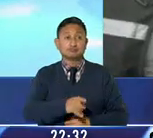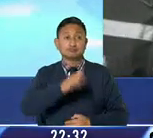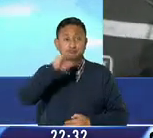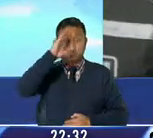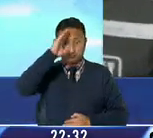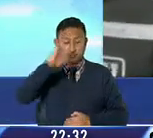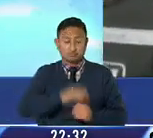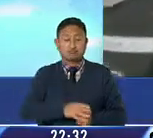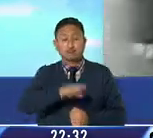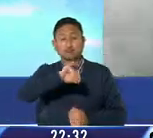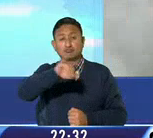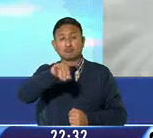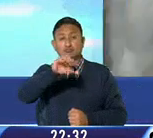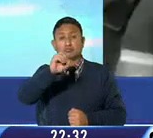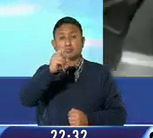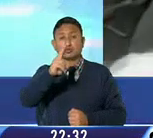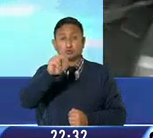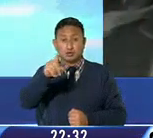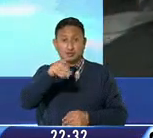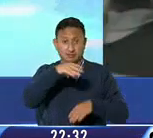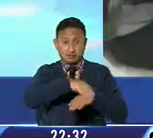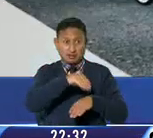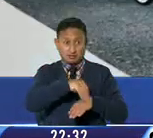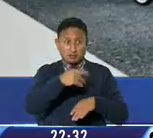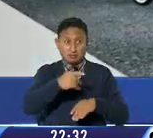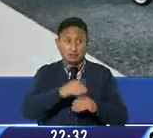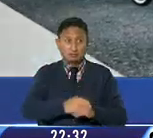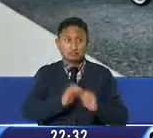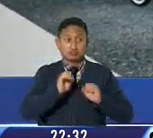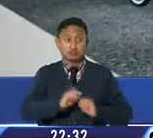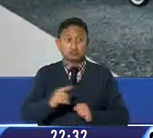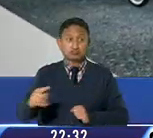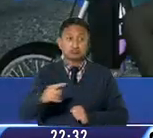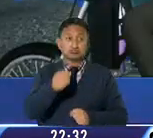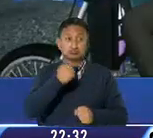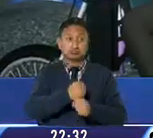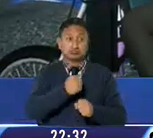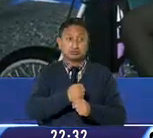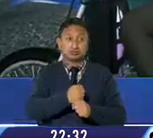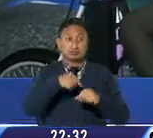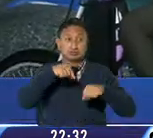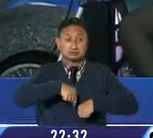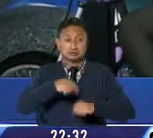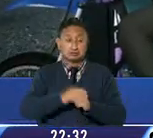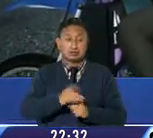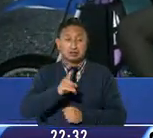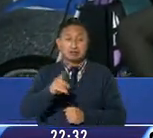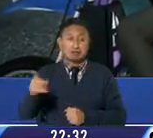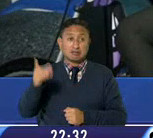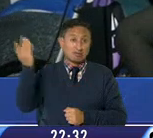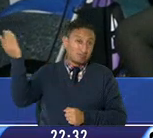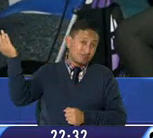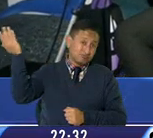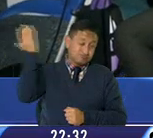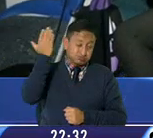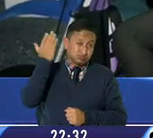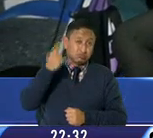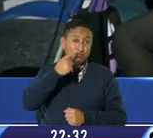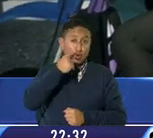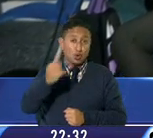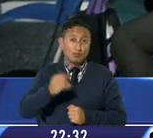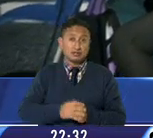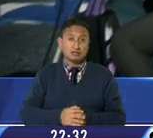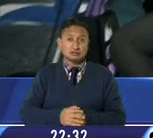lo sorprendió la desgracia en Quevedo. Cuando prestaba sus servicios, recibió un certero machetazo a la altura de la nuca por un hombre que aparentemente